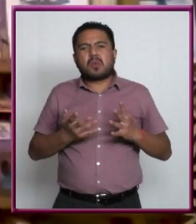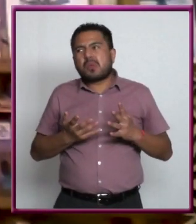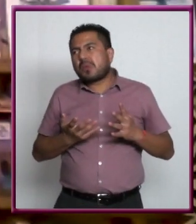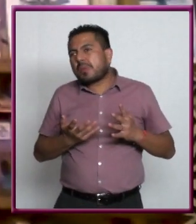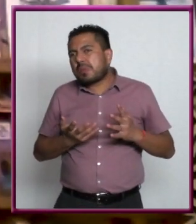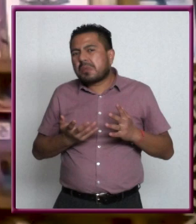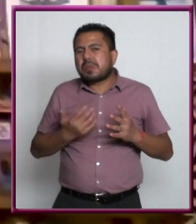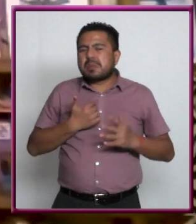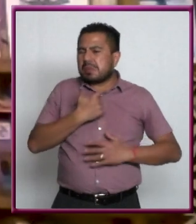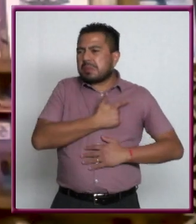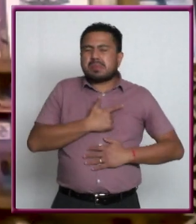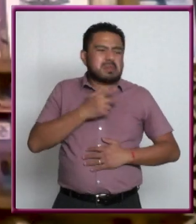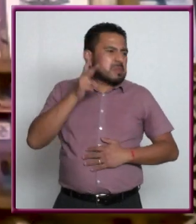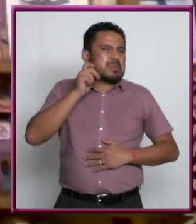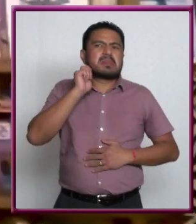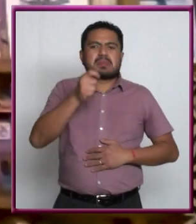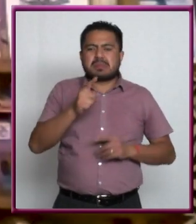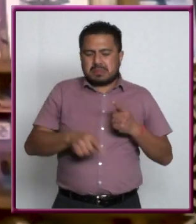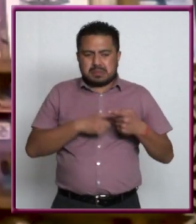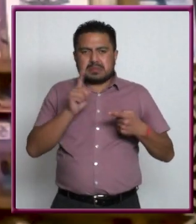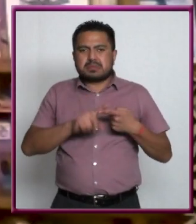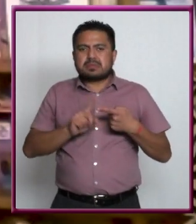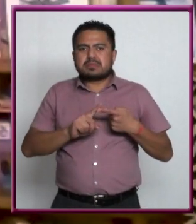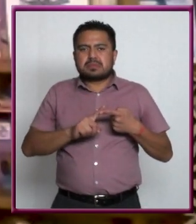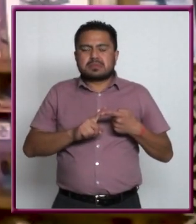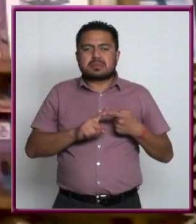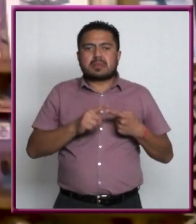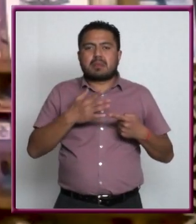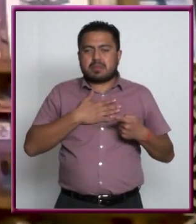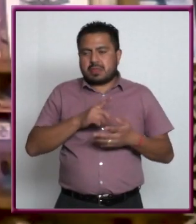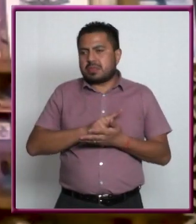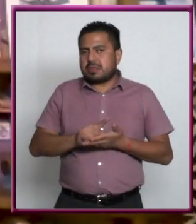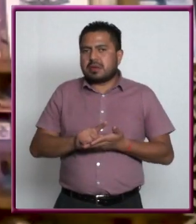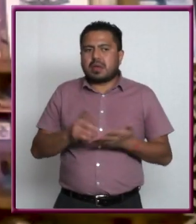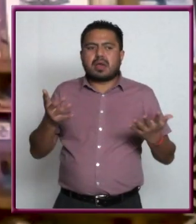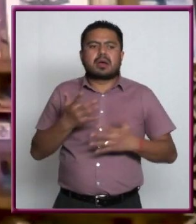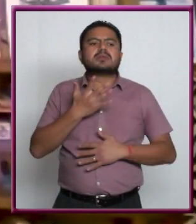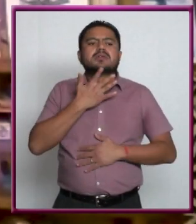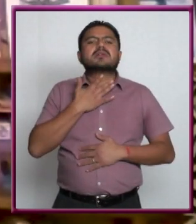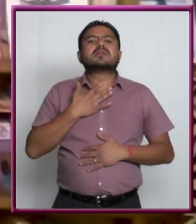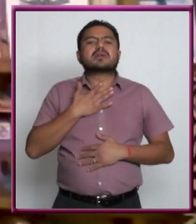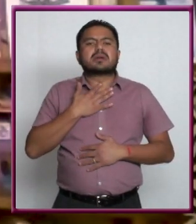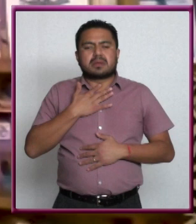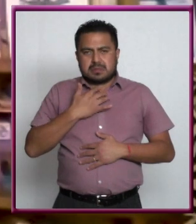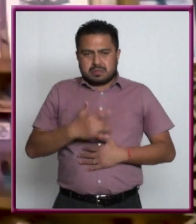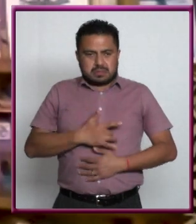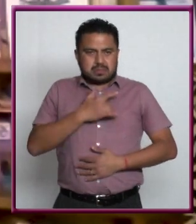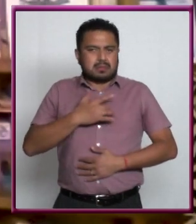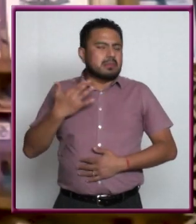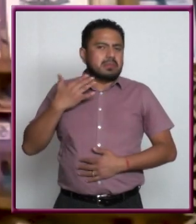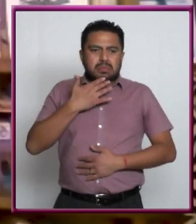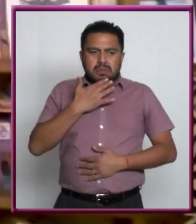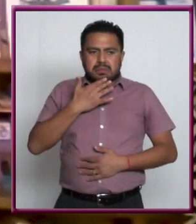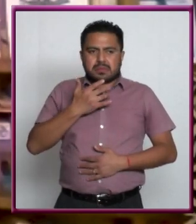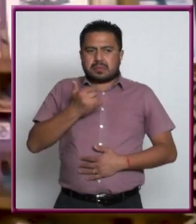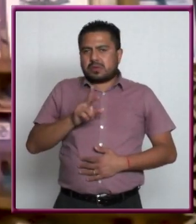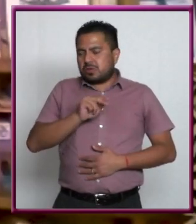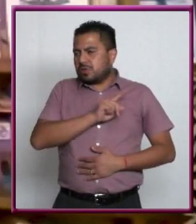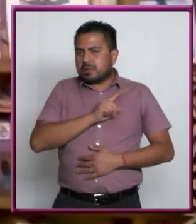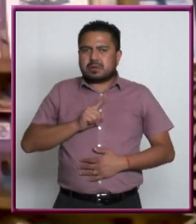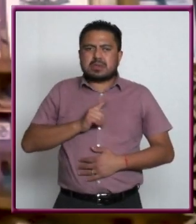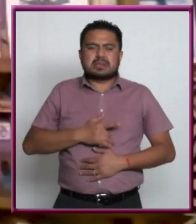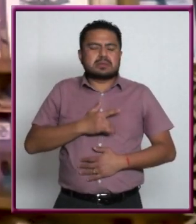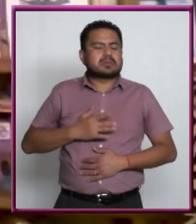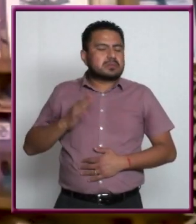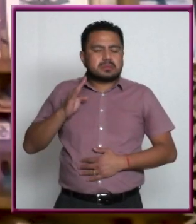O lo que me gustaría escuchar es primero que es mi derecho a ejercer la erótica, sentir placer y que no